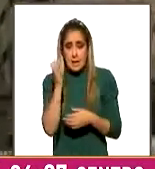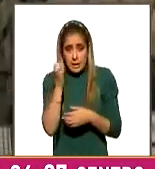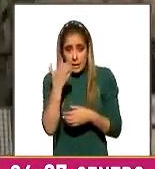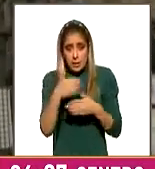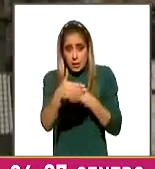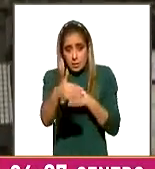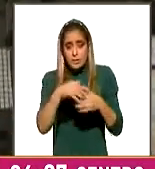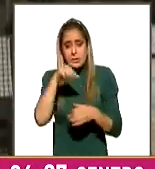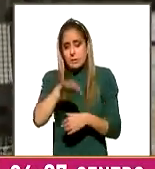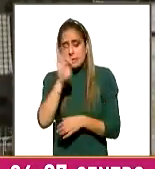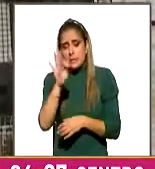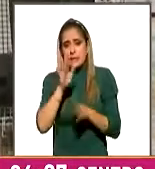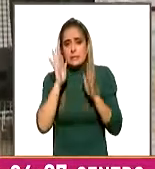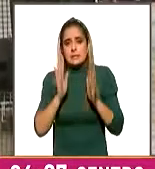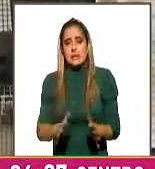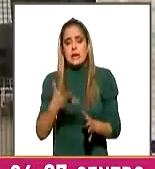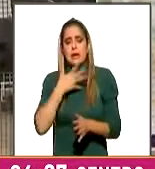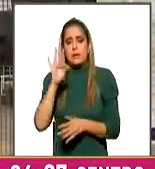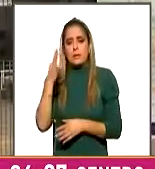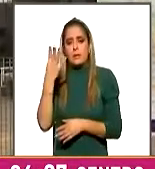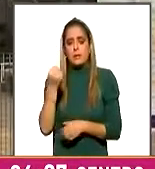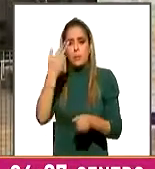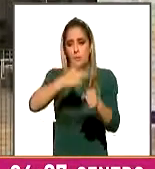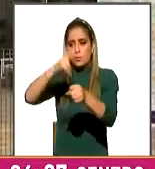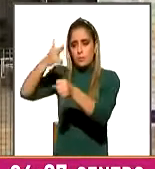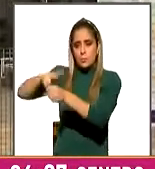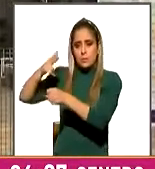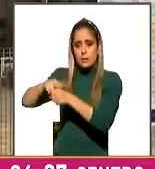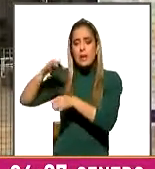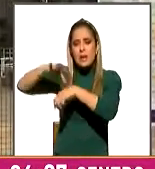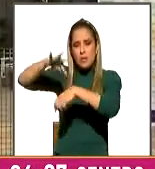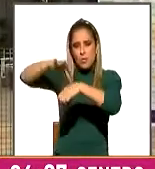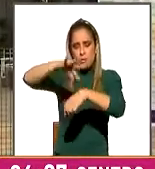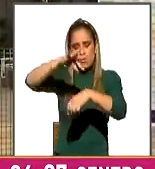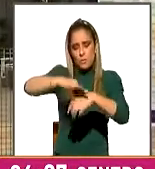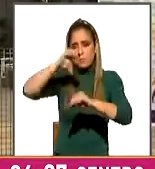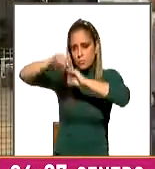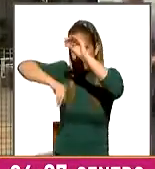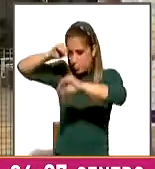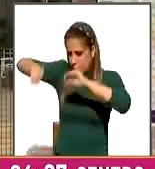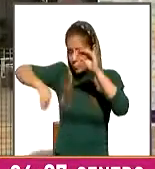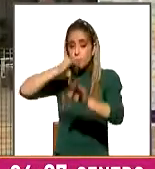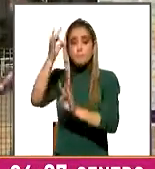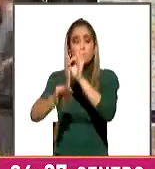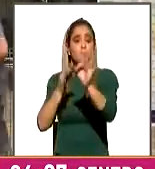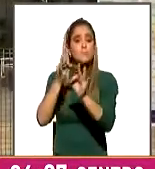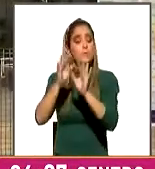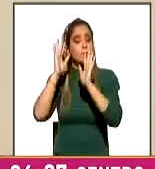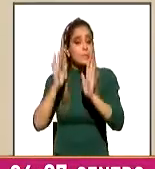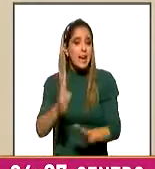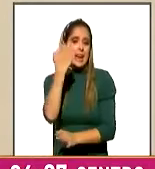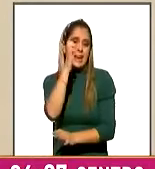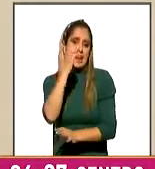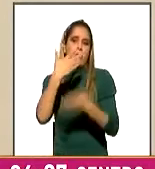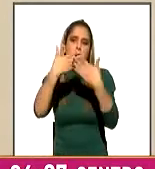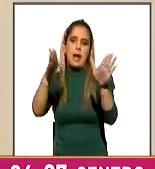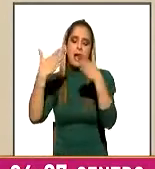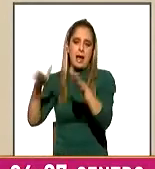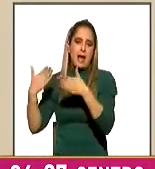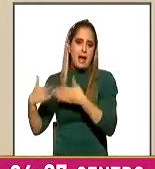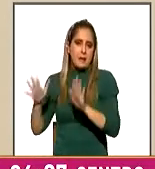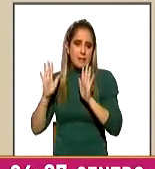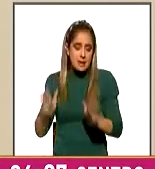cuenta el instituto para llevar a cabo toda esta reingeniería? Tenemos un presupuesto suficiente para ello,